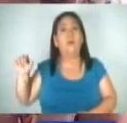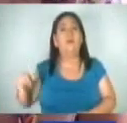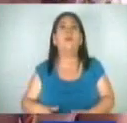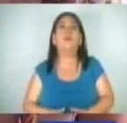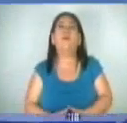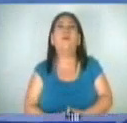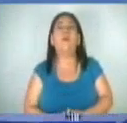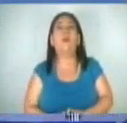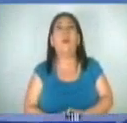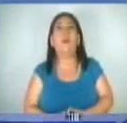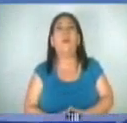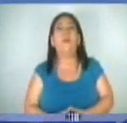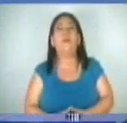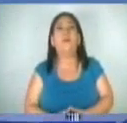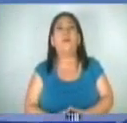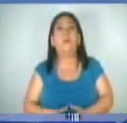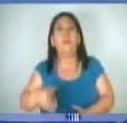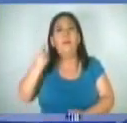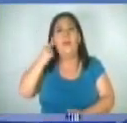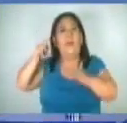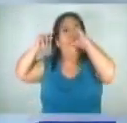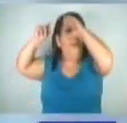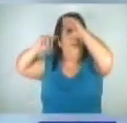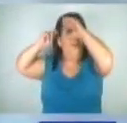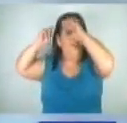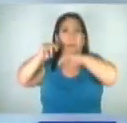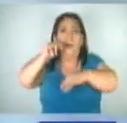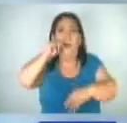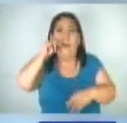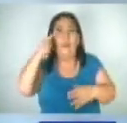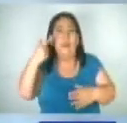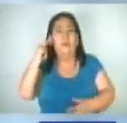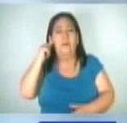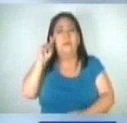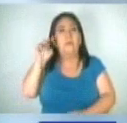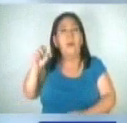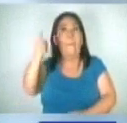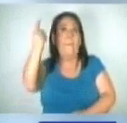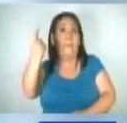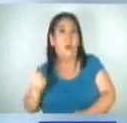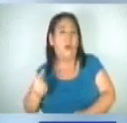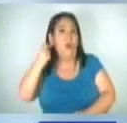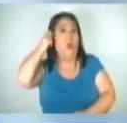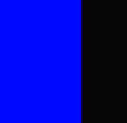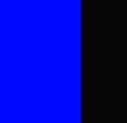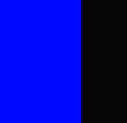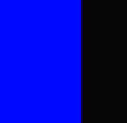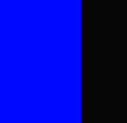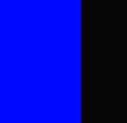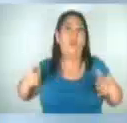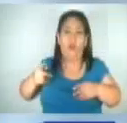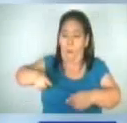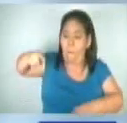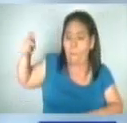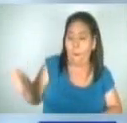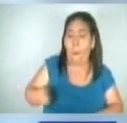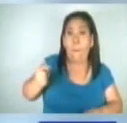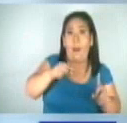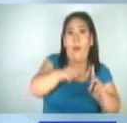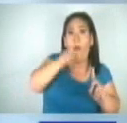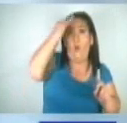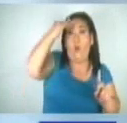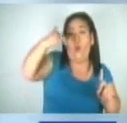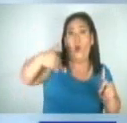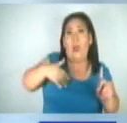hechos. En un video de seguridad se registró el momento en el que un sujeto atacó con un cuerpo a una mujer con